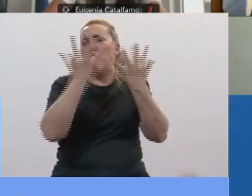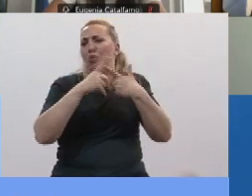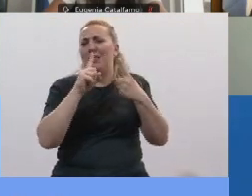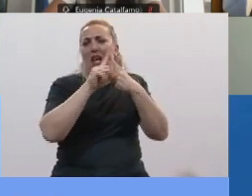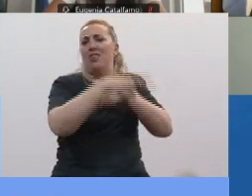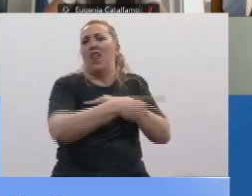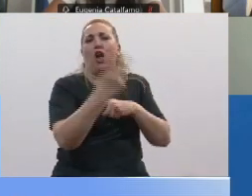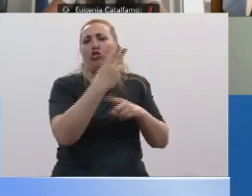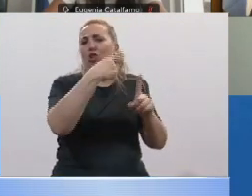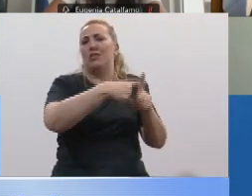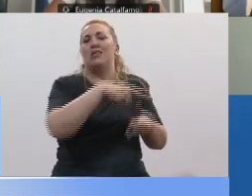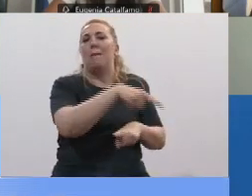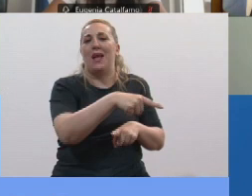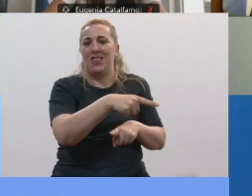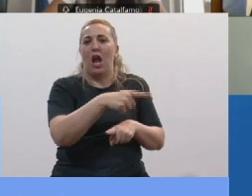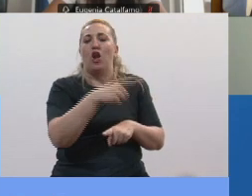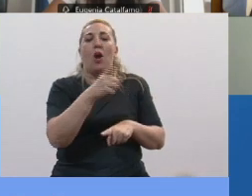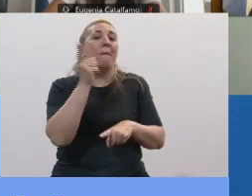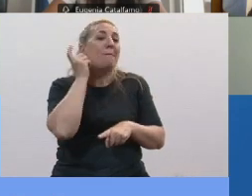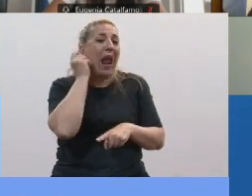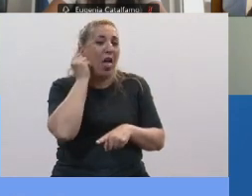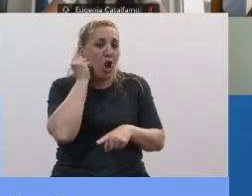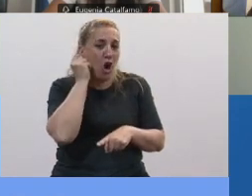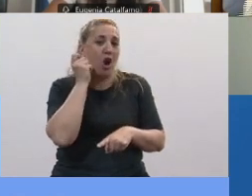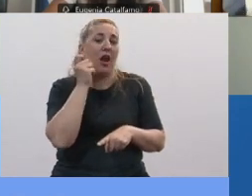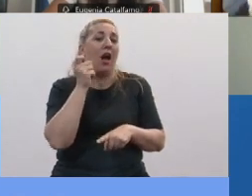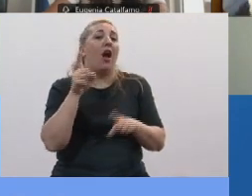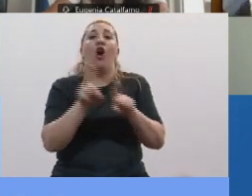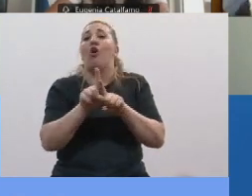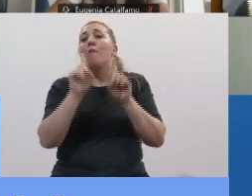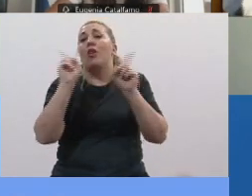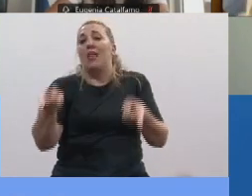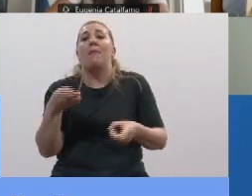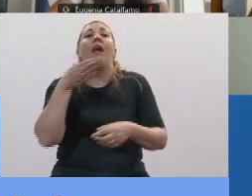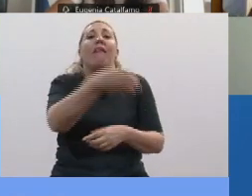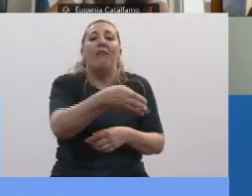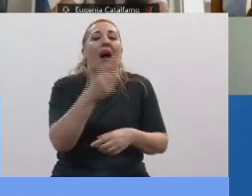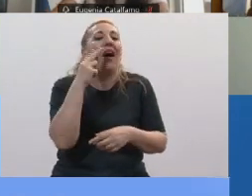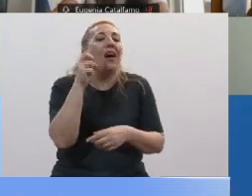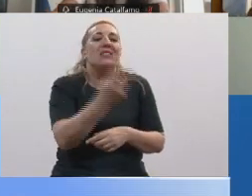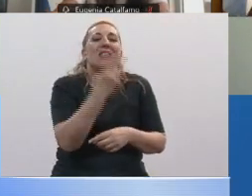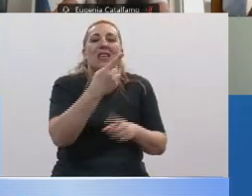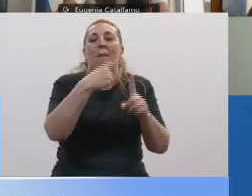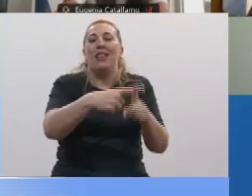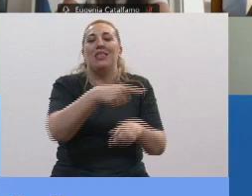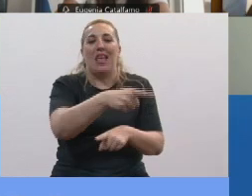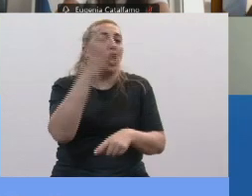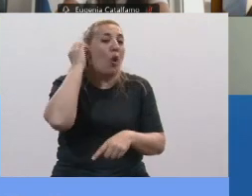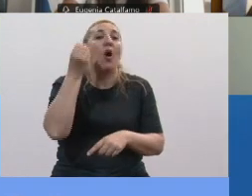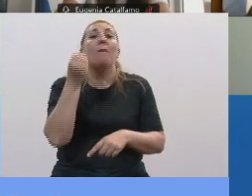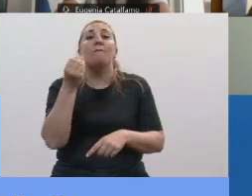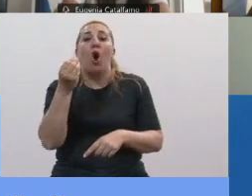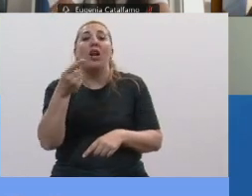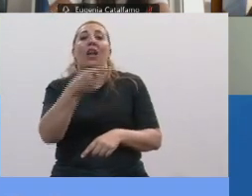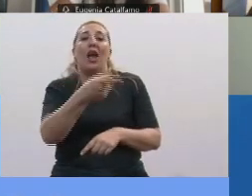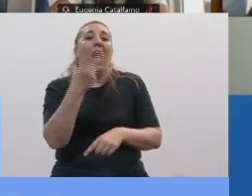esté el cuerpo del compañero Diego Armando Maradona, como visita la tumba de Evita, porque reconoce en él a